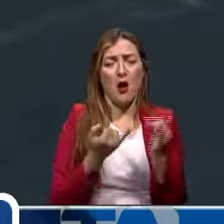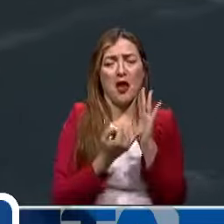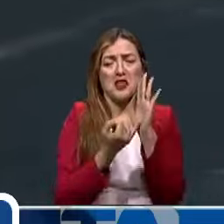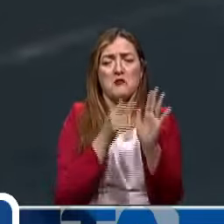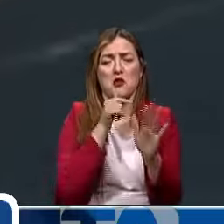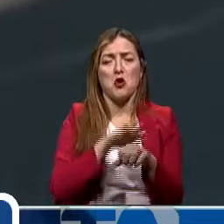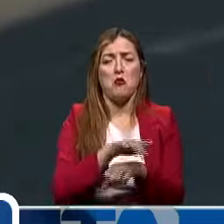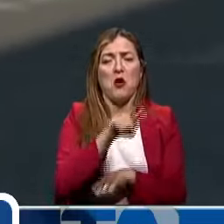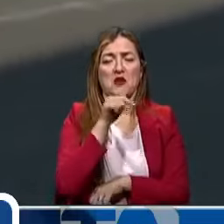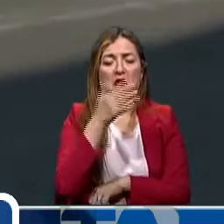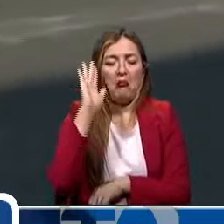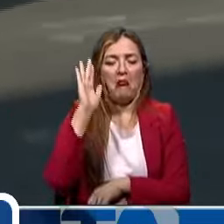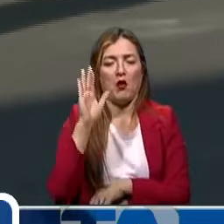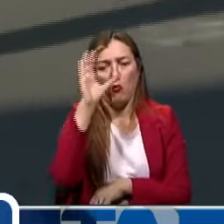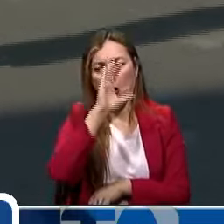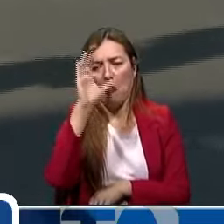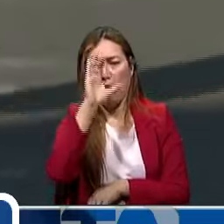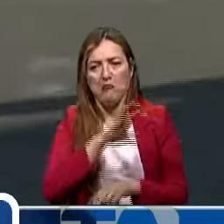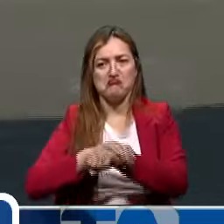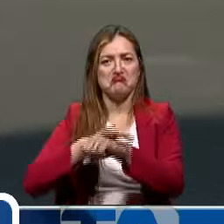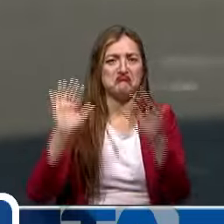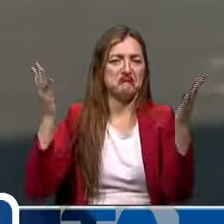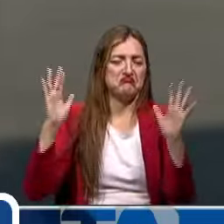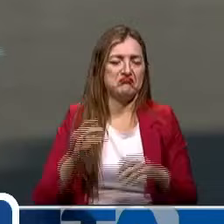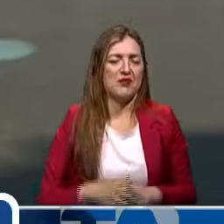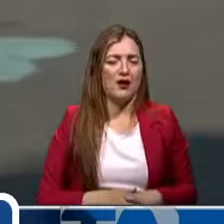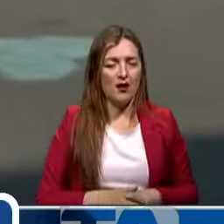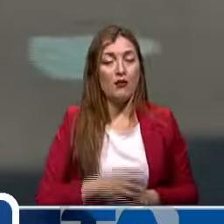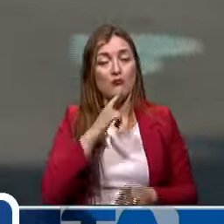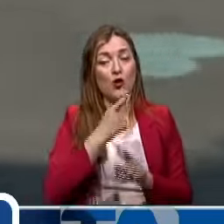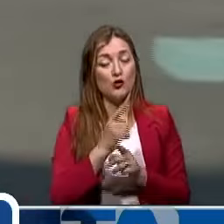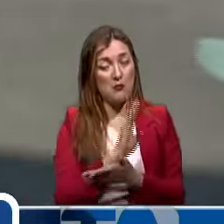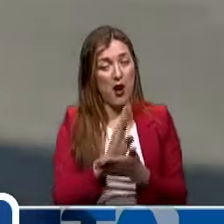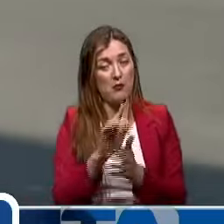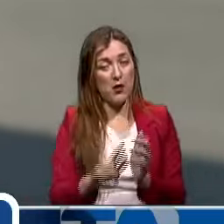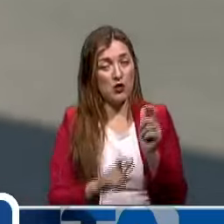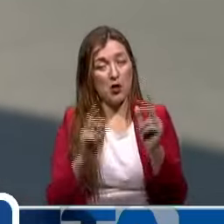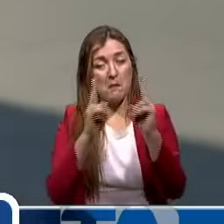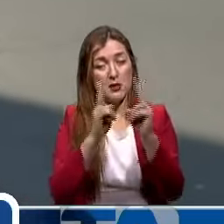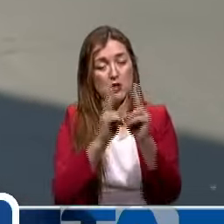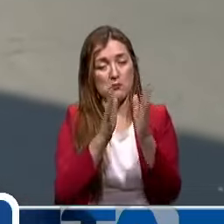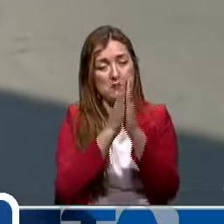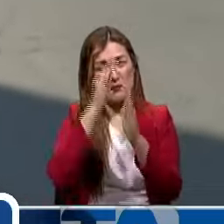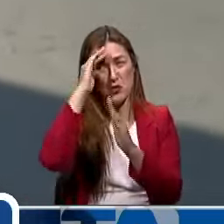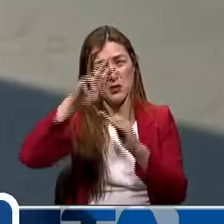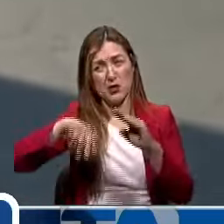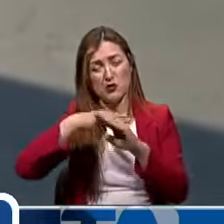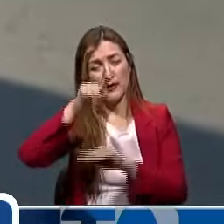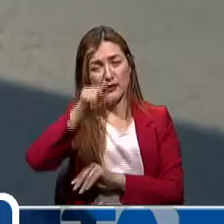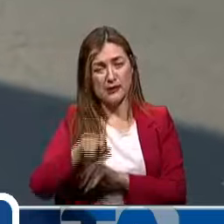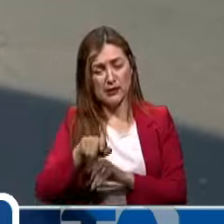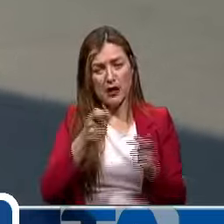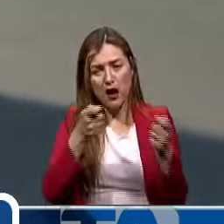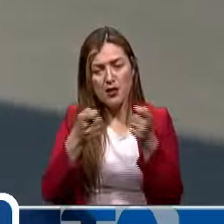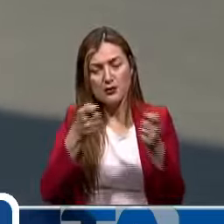identificado a los responsables, y por ello la ciudadanía de este sector pide más presencia policial. No es la primera vez que se registran